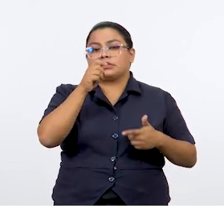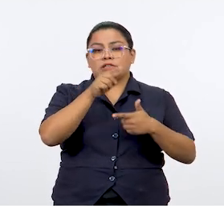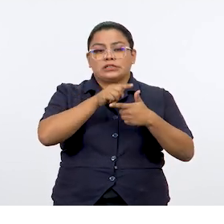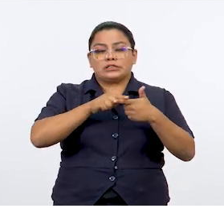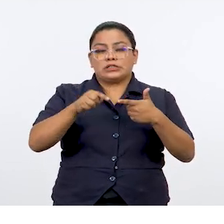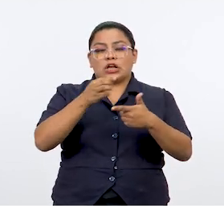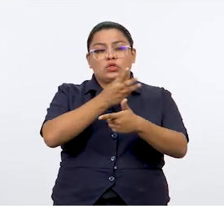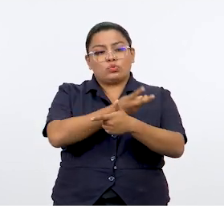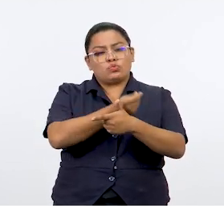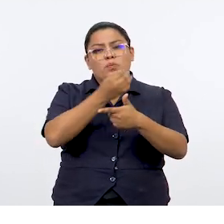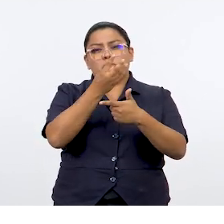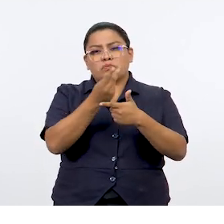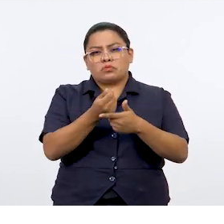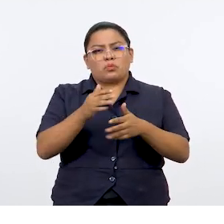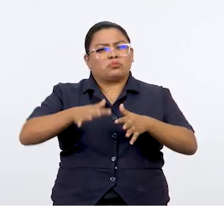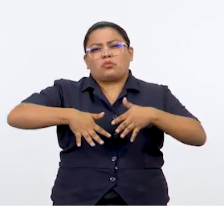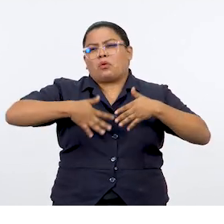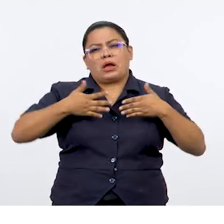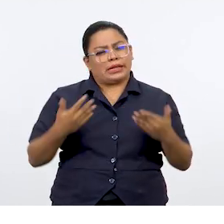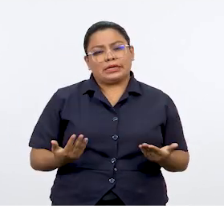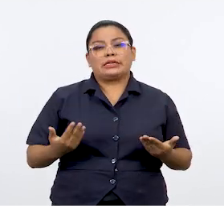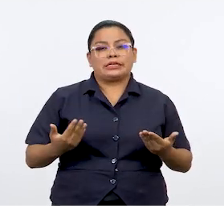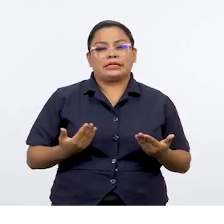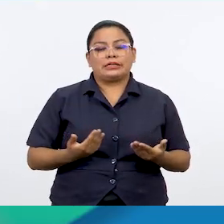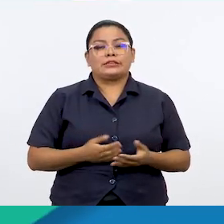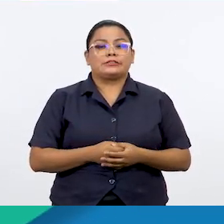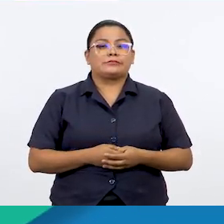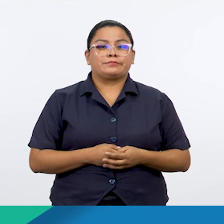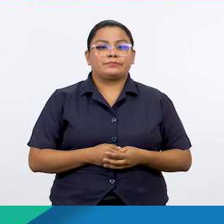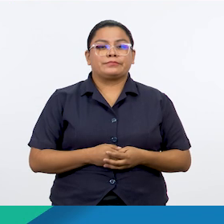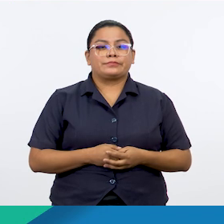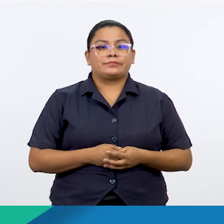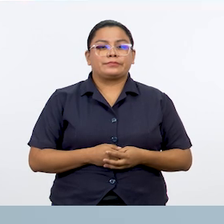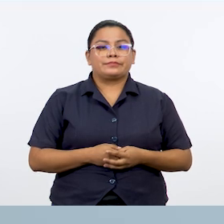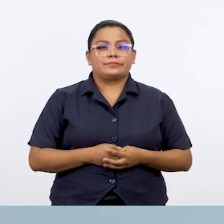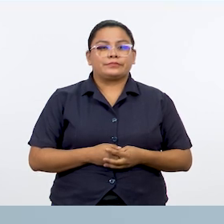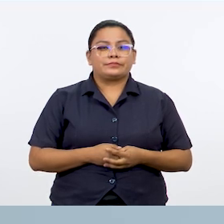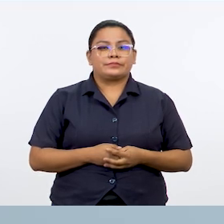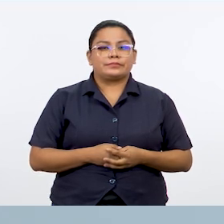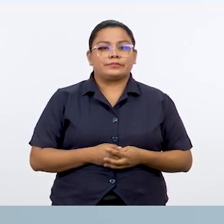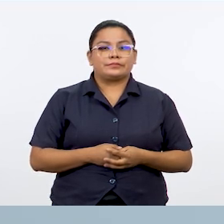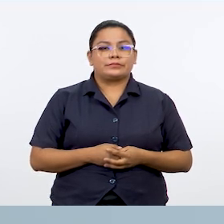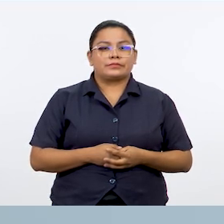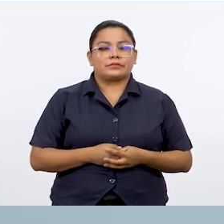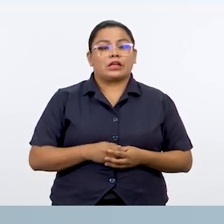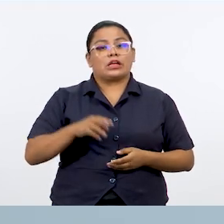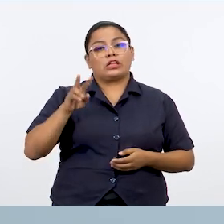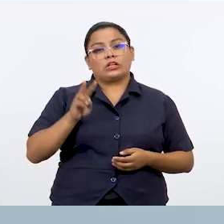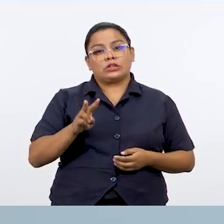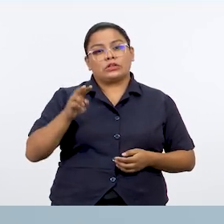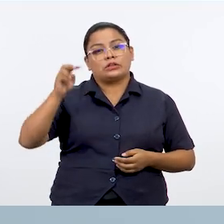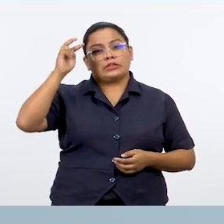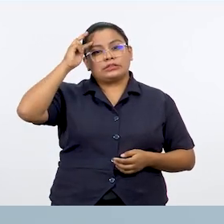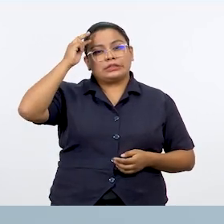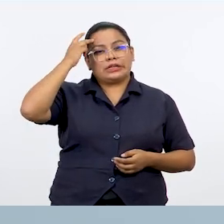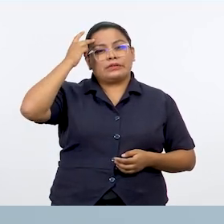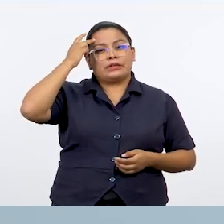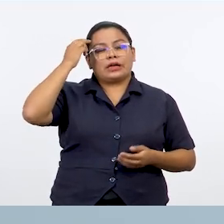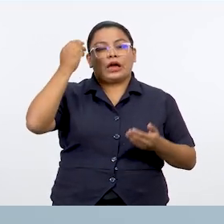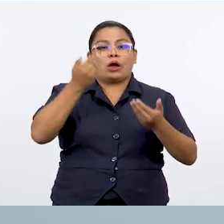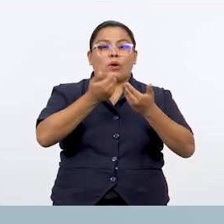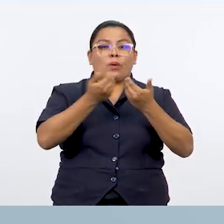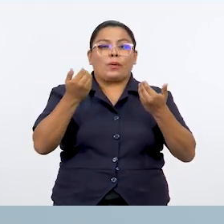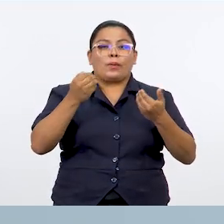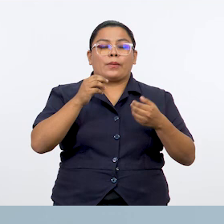el divisor pueden ser cualquier variable cuantitativa. El caso 2 consiste en